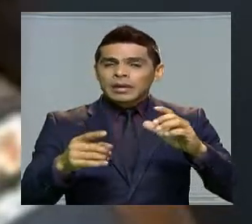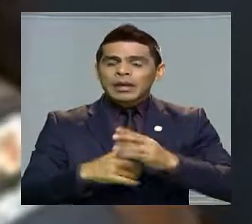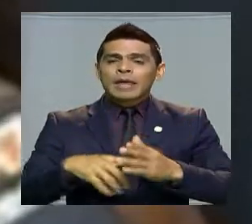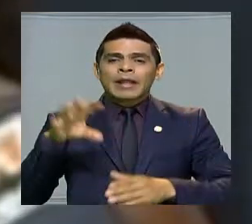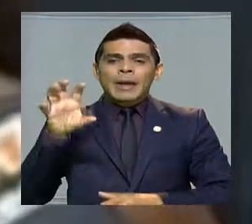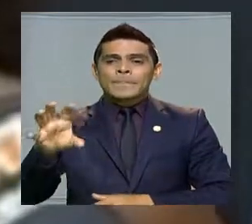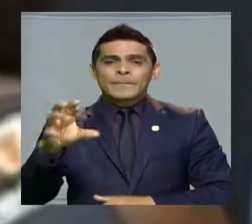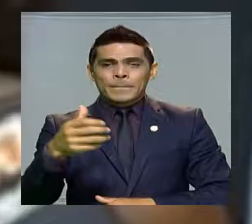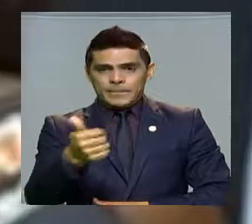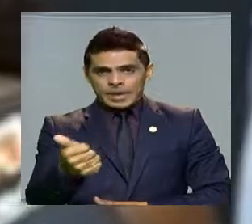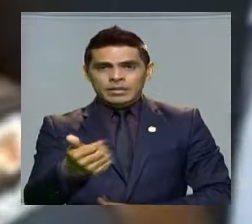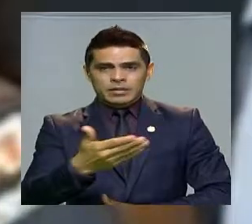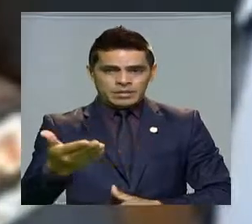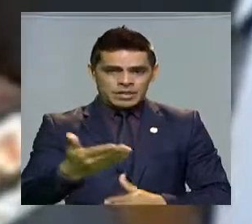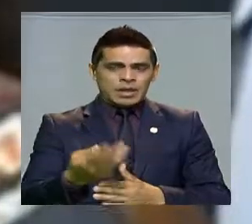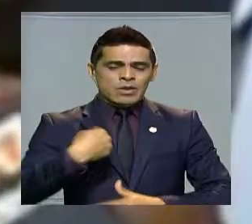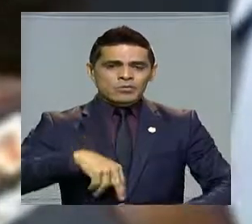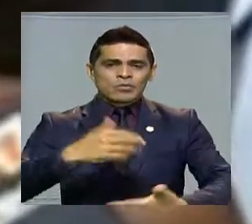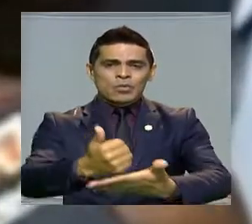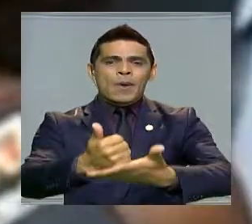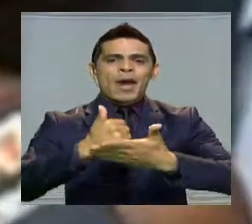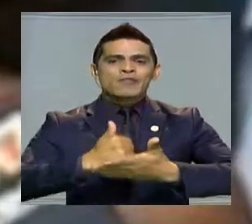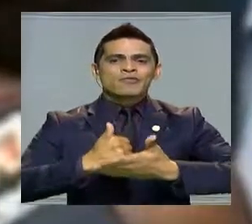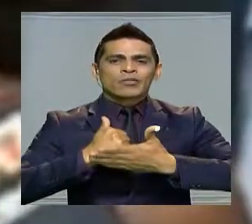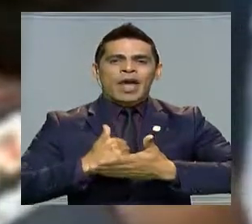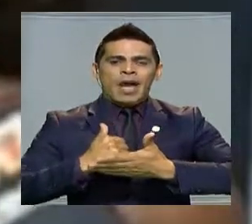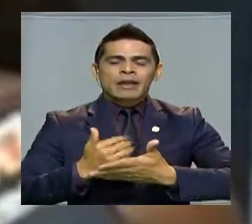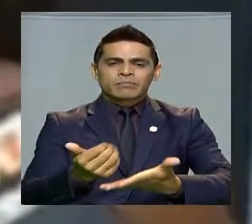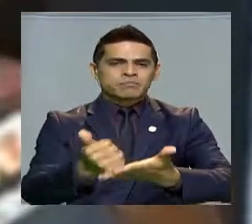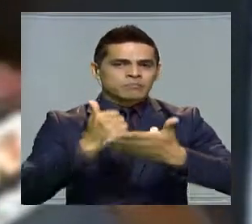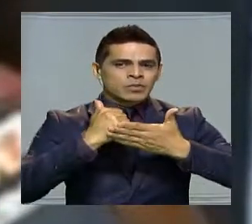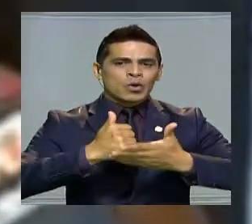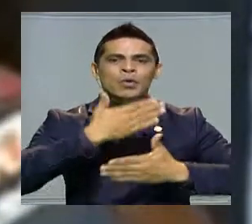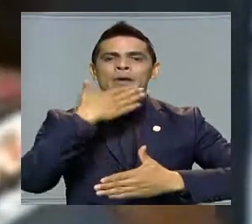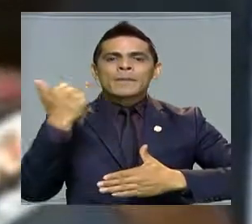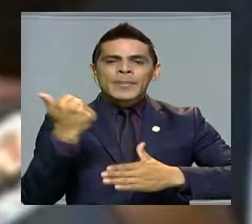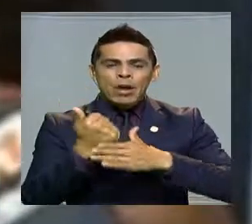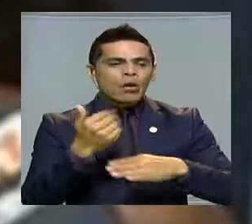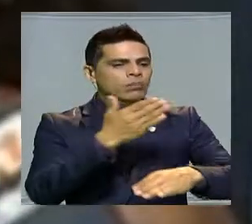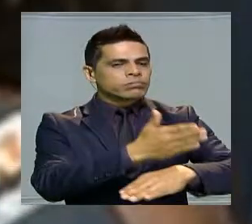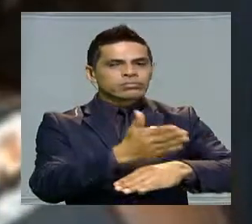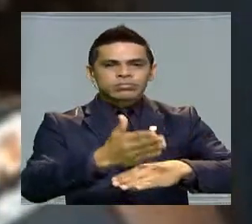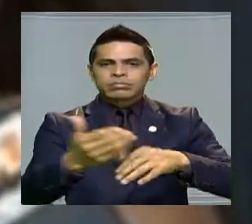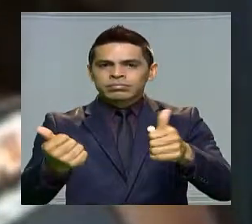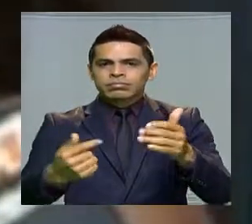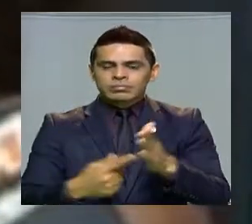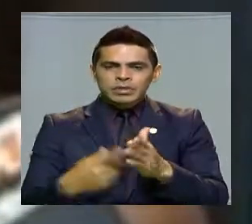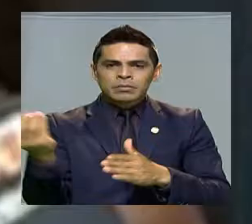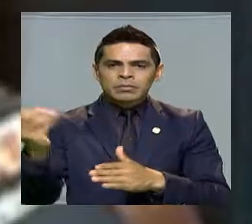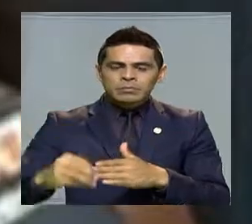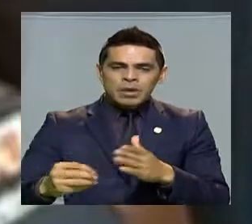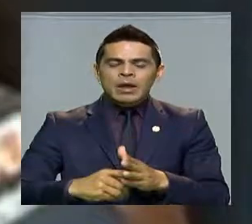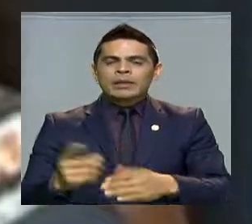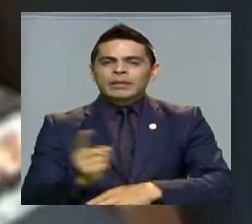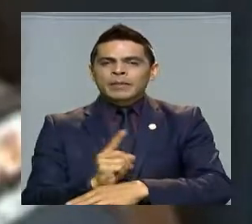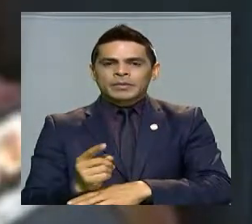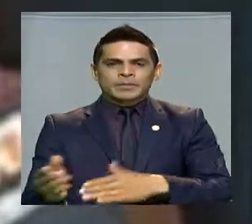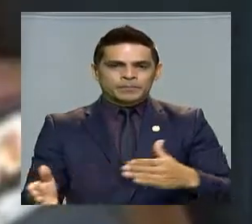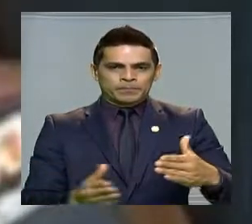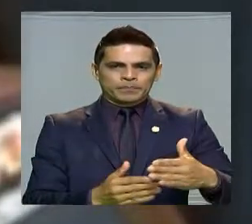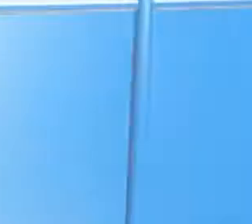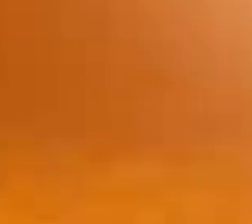de la patria que nos servirá para tener un mejor acceso de manera más directa.